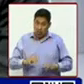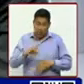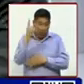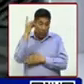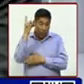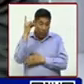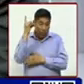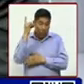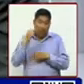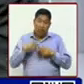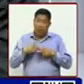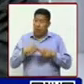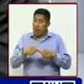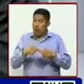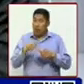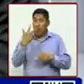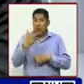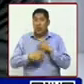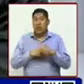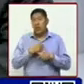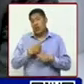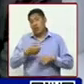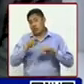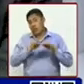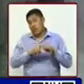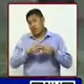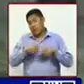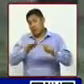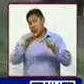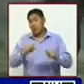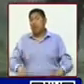lluvias, nos acompañará por lo menos 3 años más.